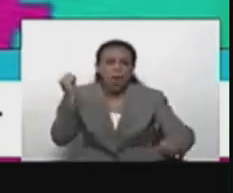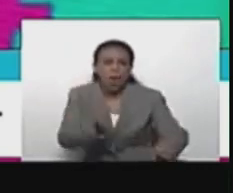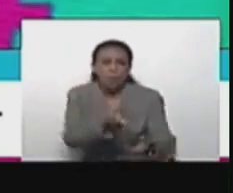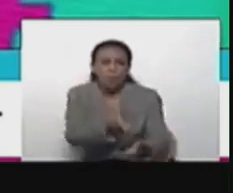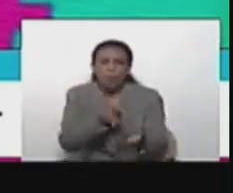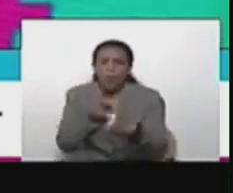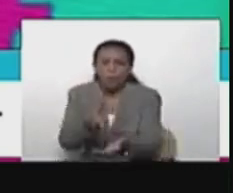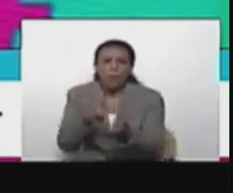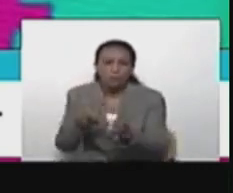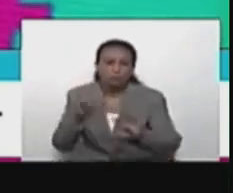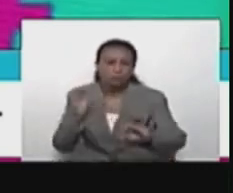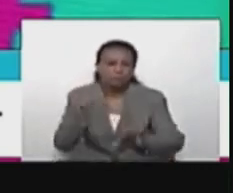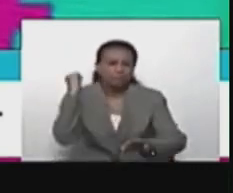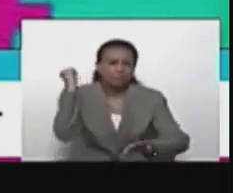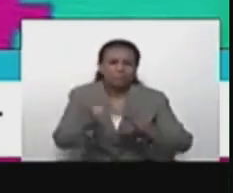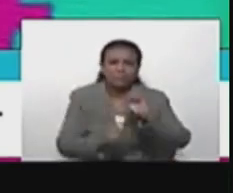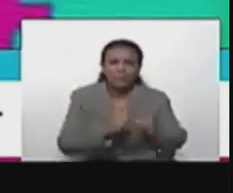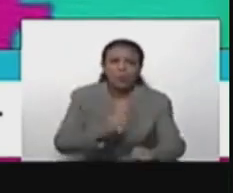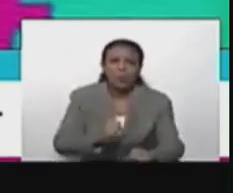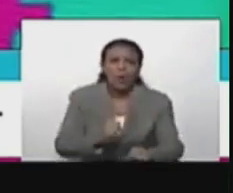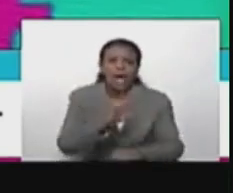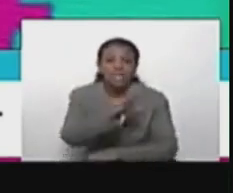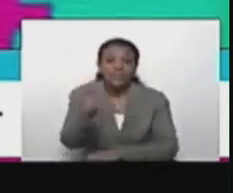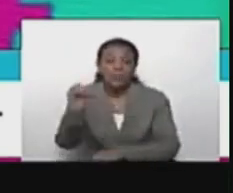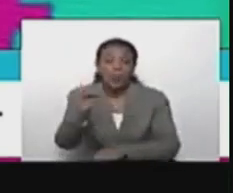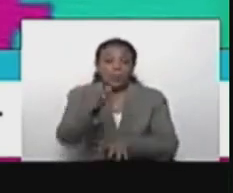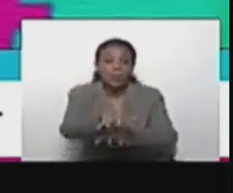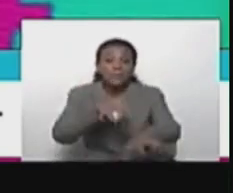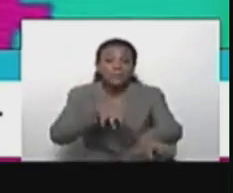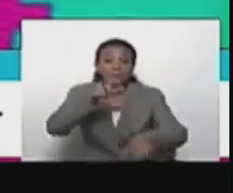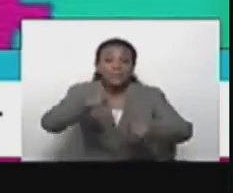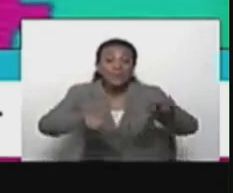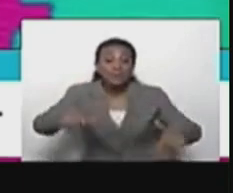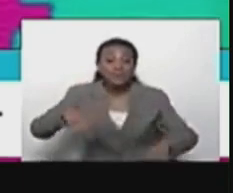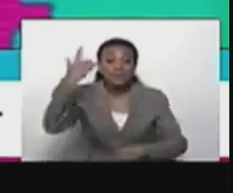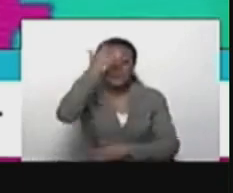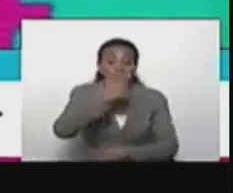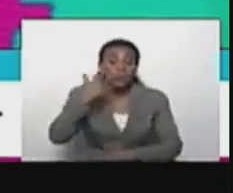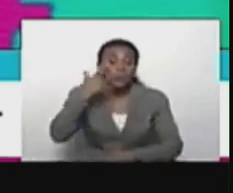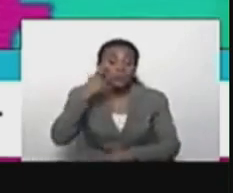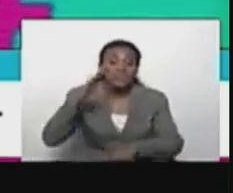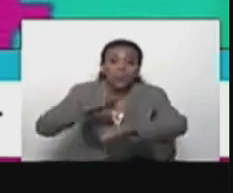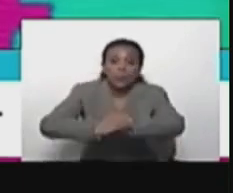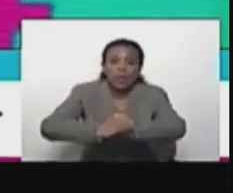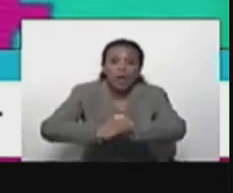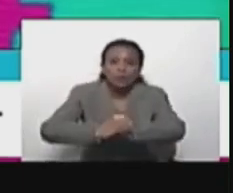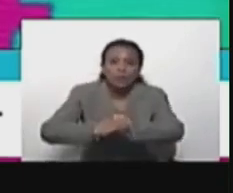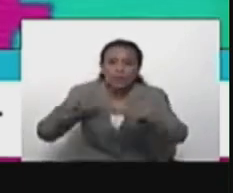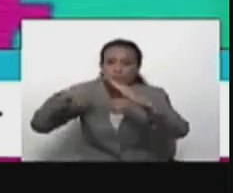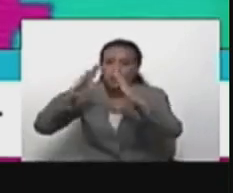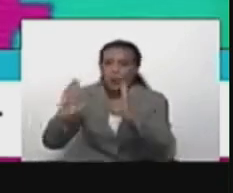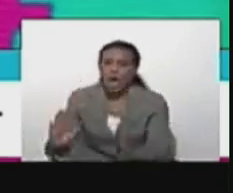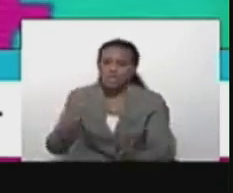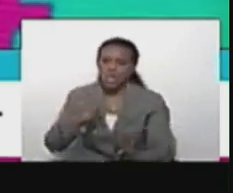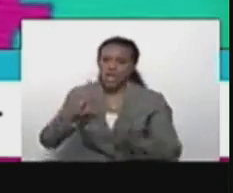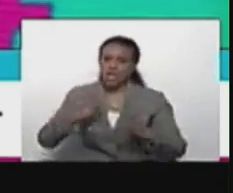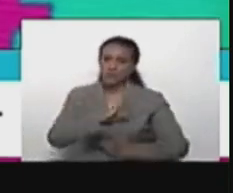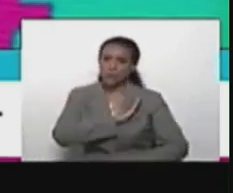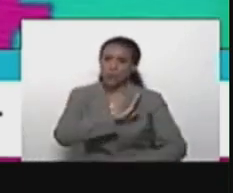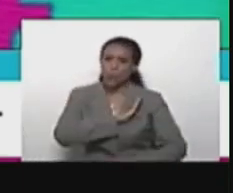arrasados. De más de 50 millones de africanos secuestrados en sus casas, en sus